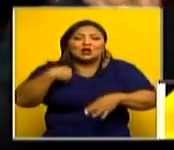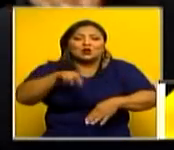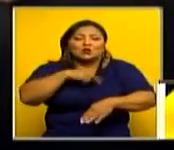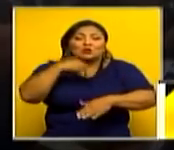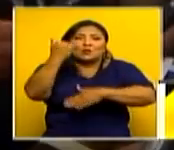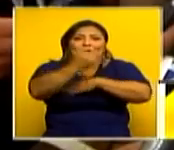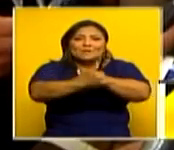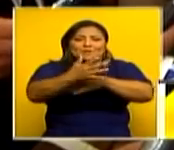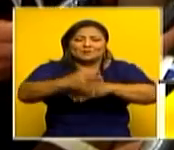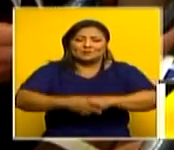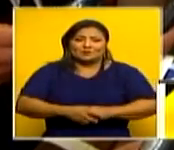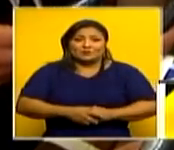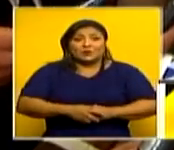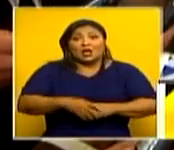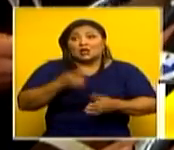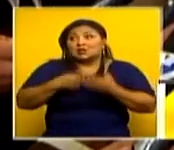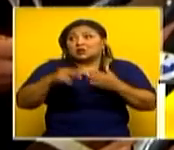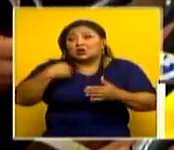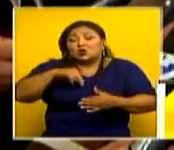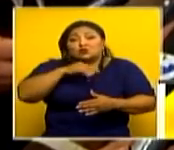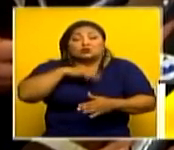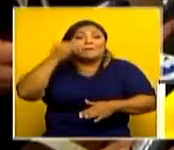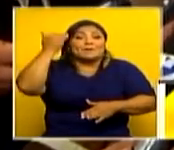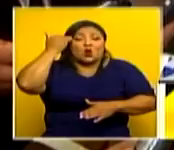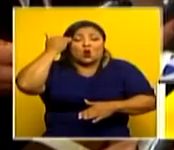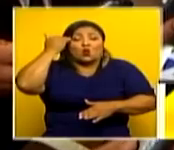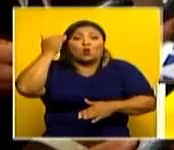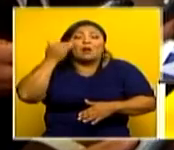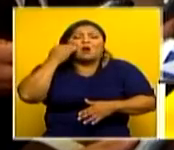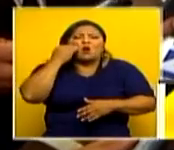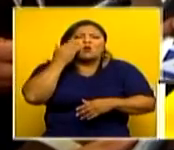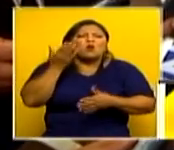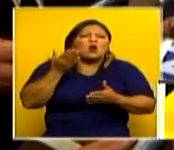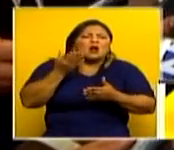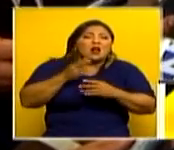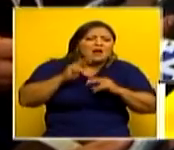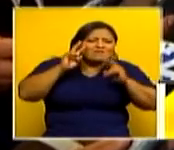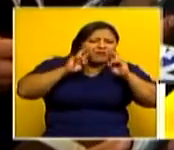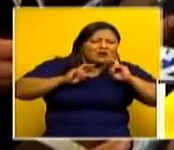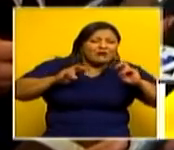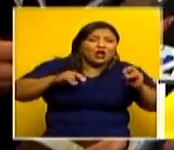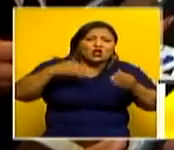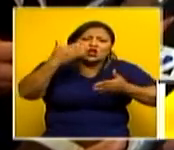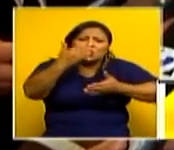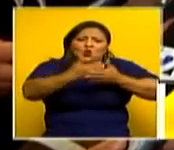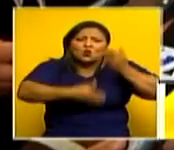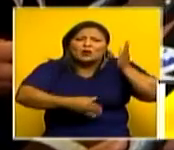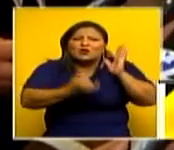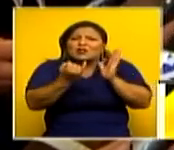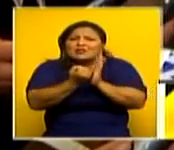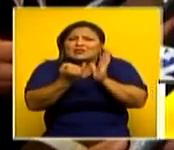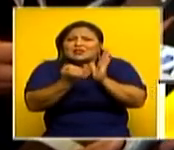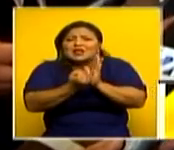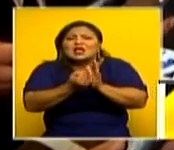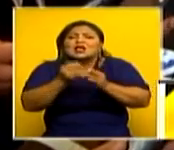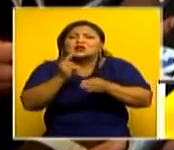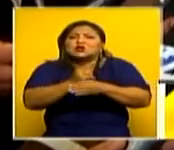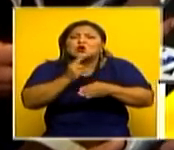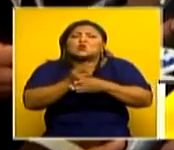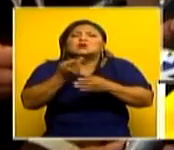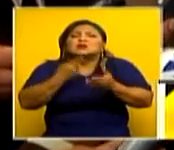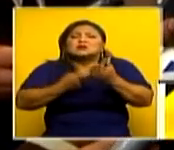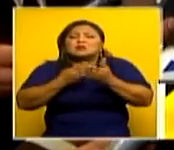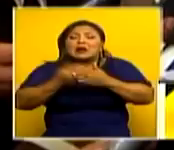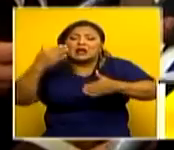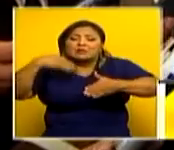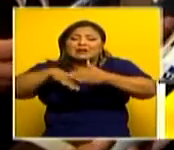país. Lo que a nosotros nos preocupa realmente es la verificación de los documentos de identidad que se utiliza para cruzar en